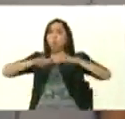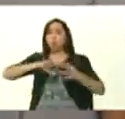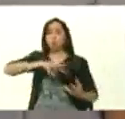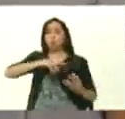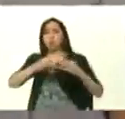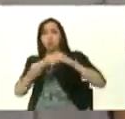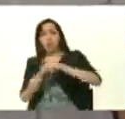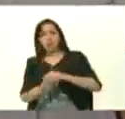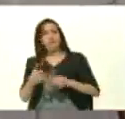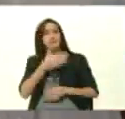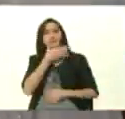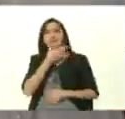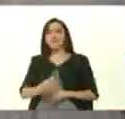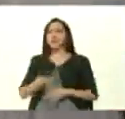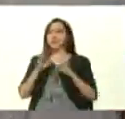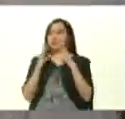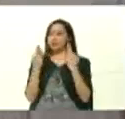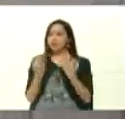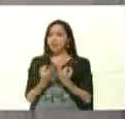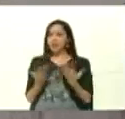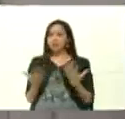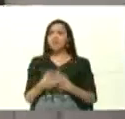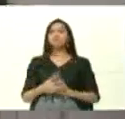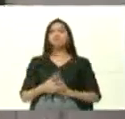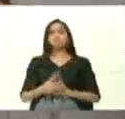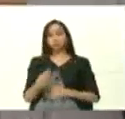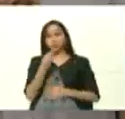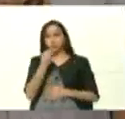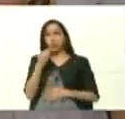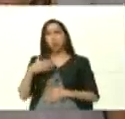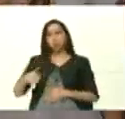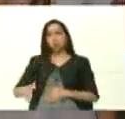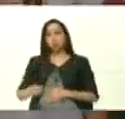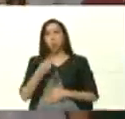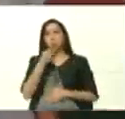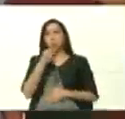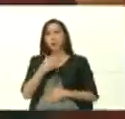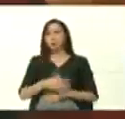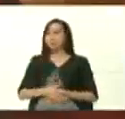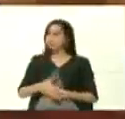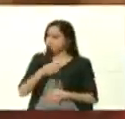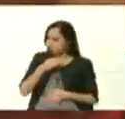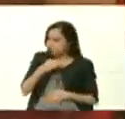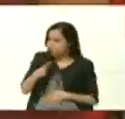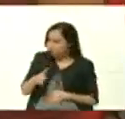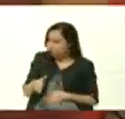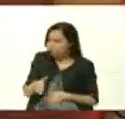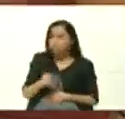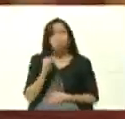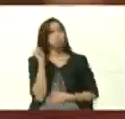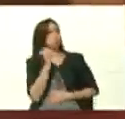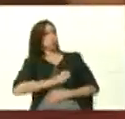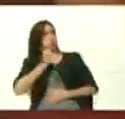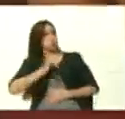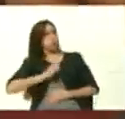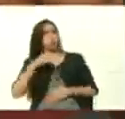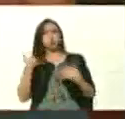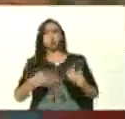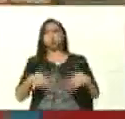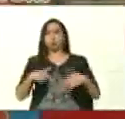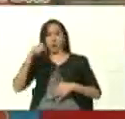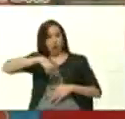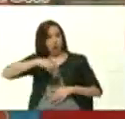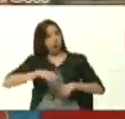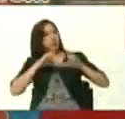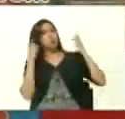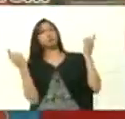hace mucho más fácil que nuestras familias venezolanas puedan consumir pescado del bueno. ¿A ti te gusta el pescado, Nani? A mí me gusta el pescado. De La Guaira.